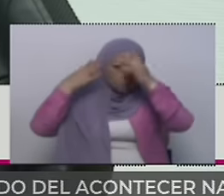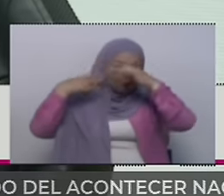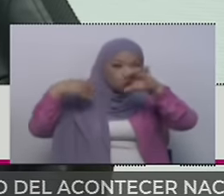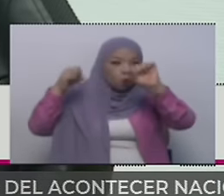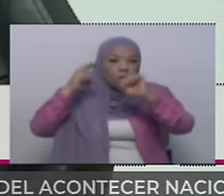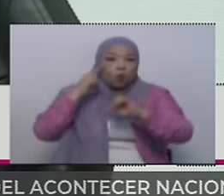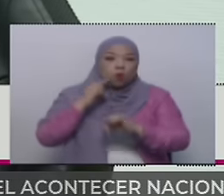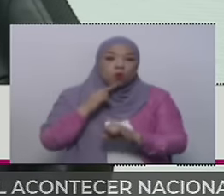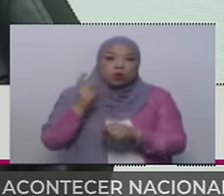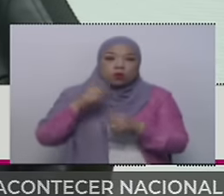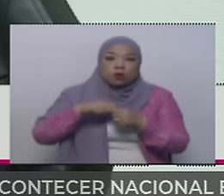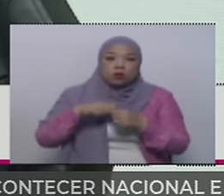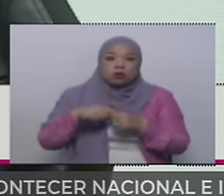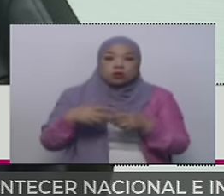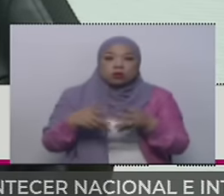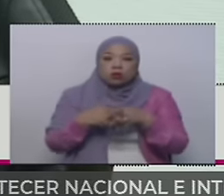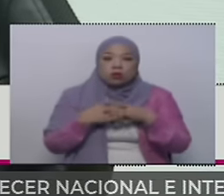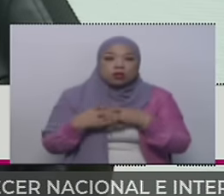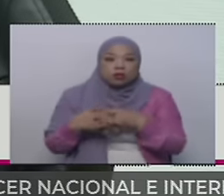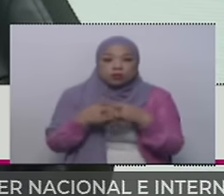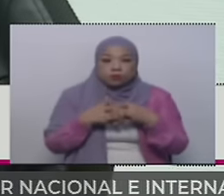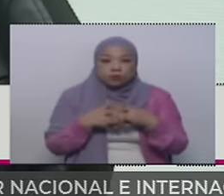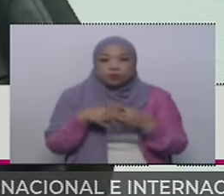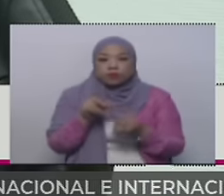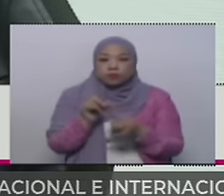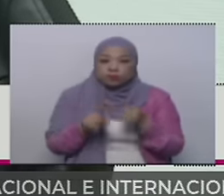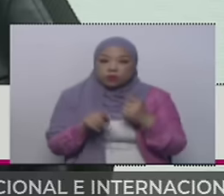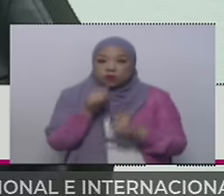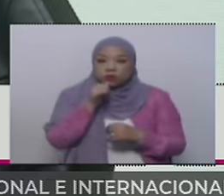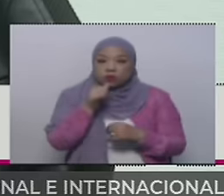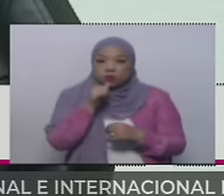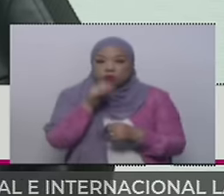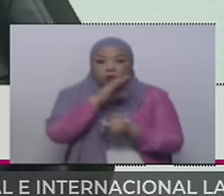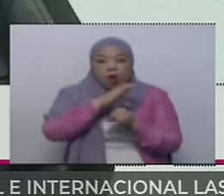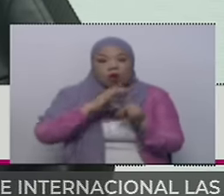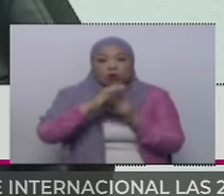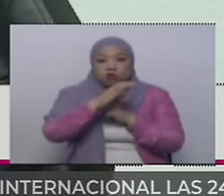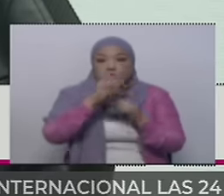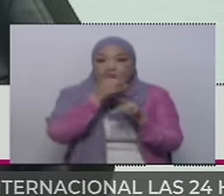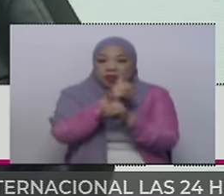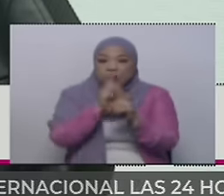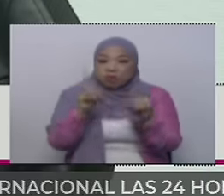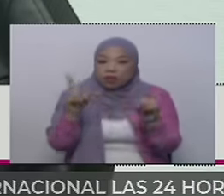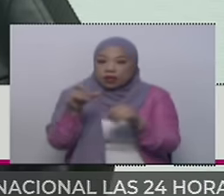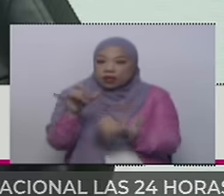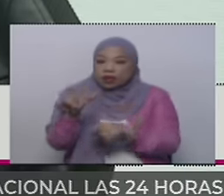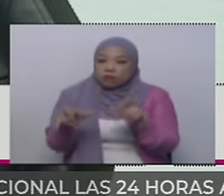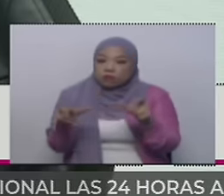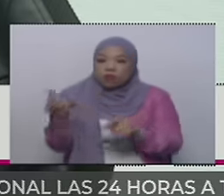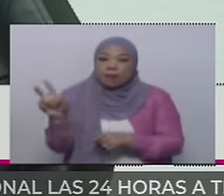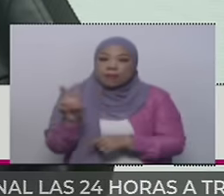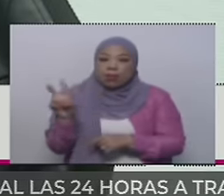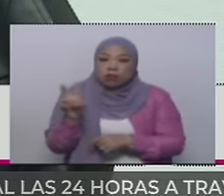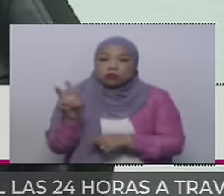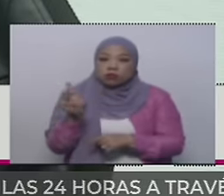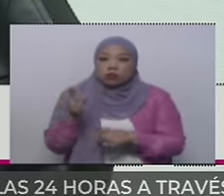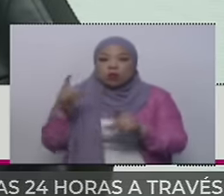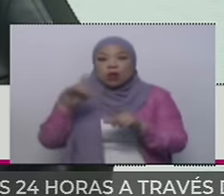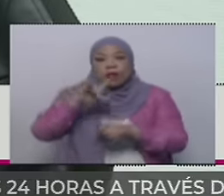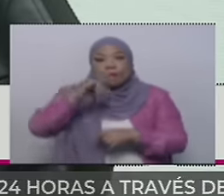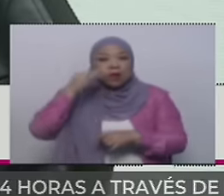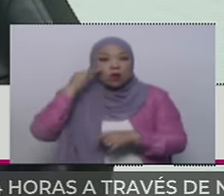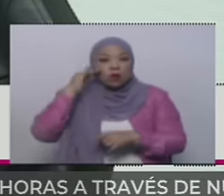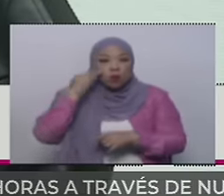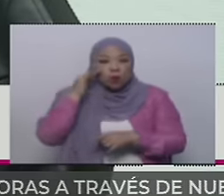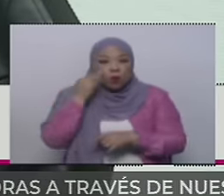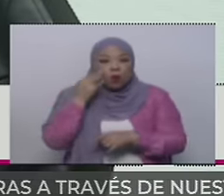¿no?, entre los sectores del país, y por supuesto la cultura democrática que tiene Venezuela. Son dos cosas que no mencionan tanto los medios internacionales.